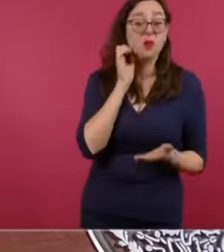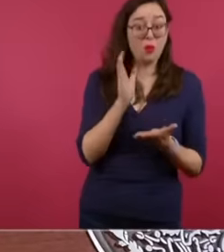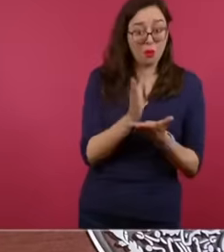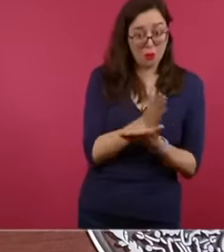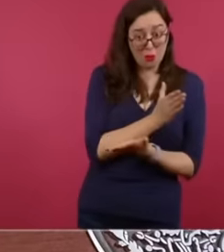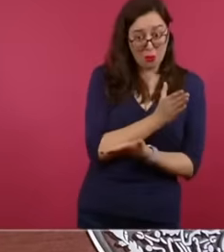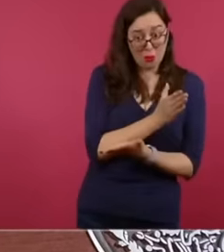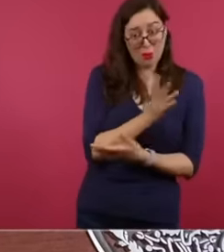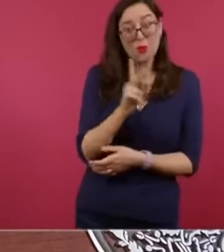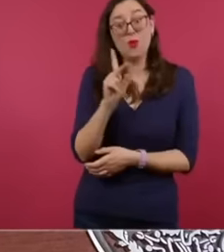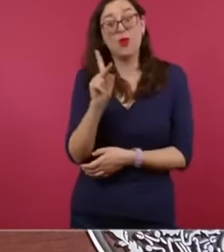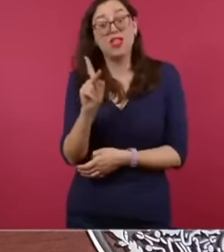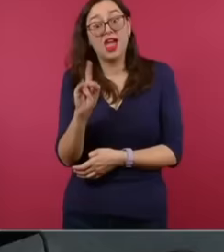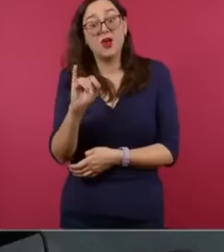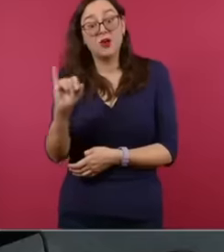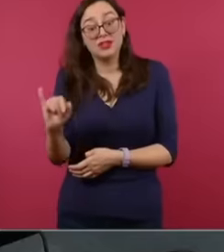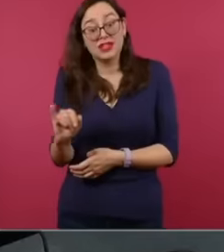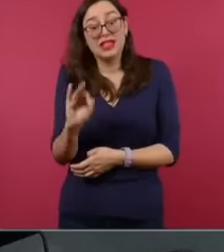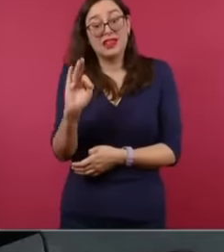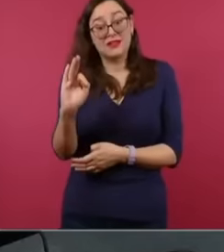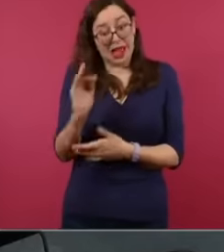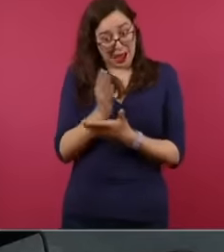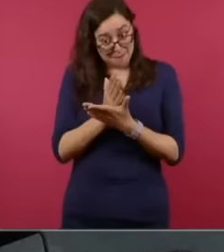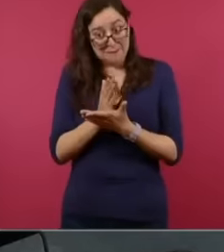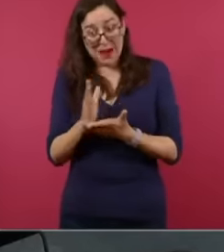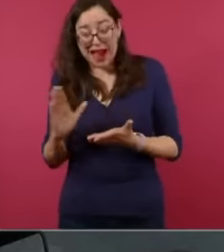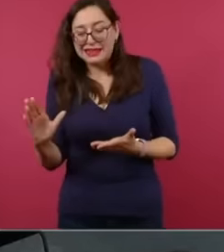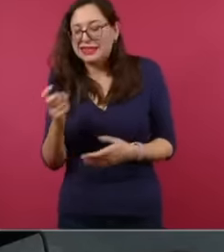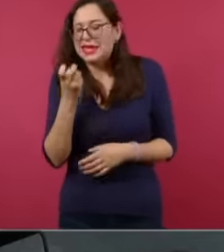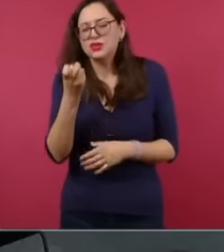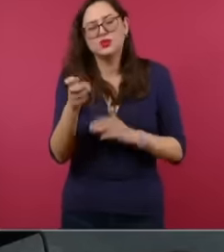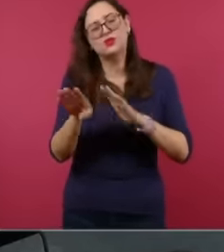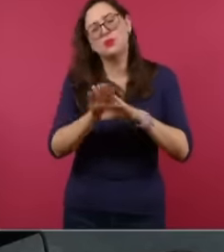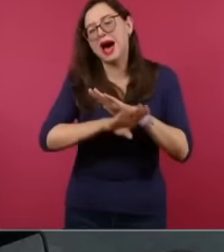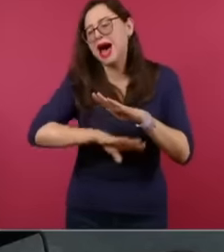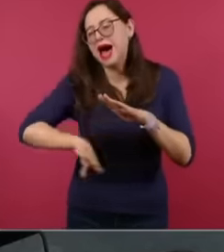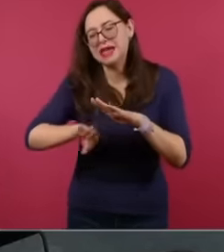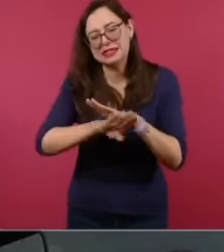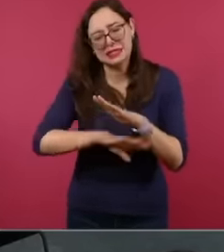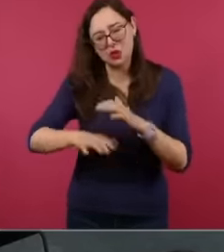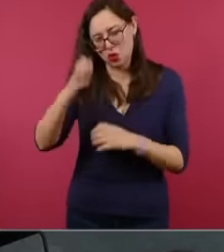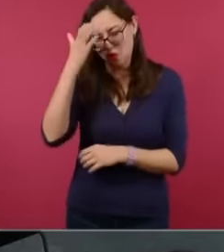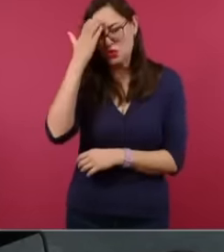Por eso, si tú me dices, llegando